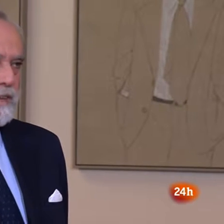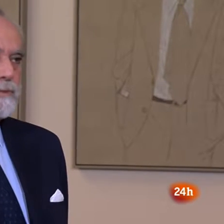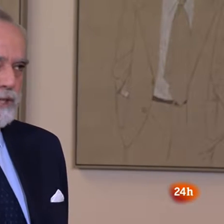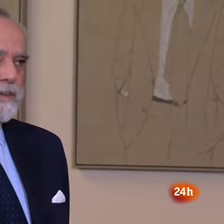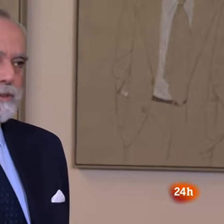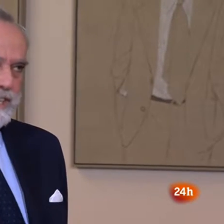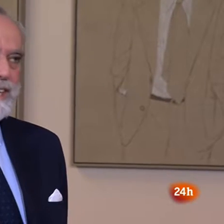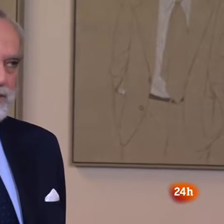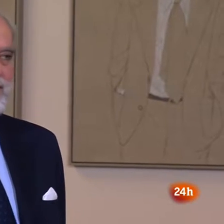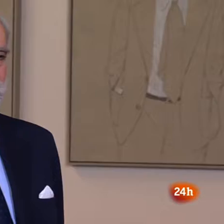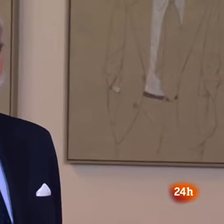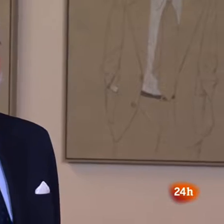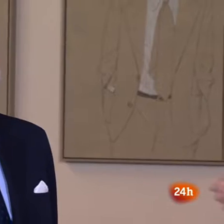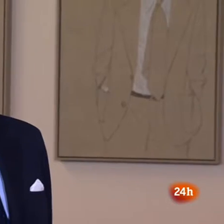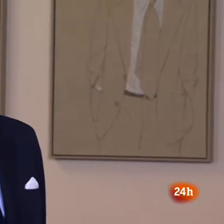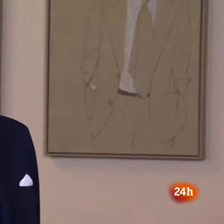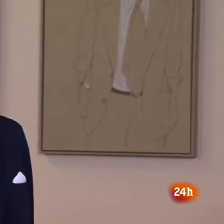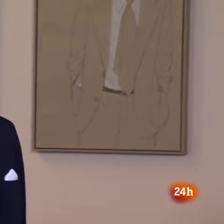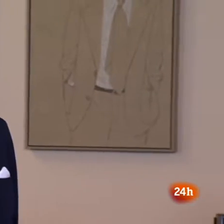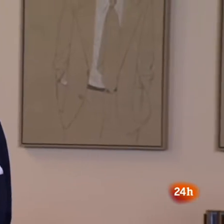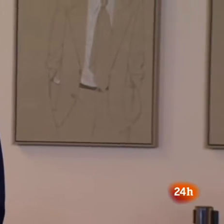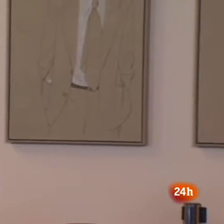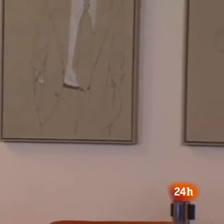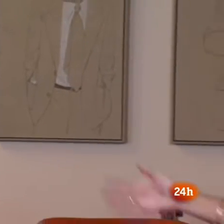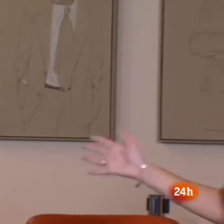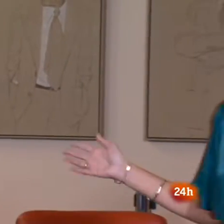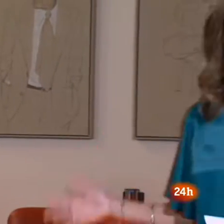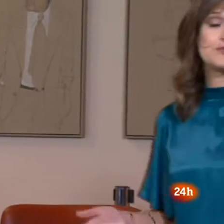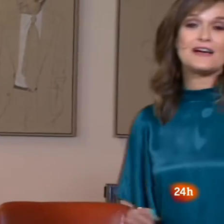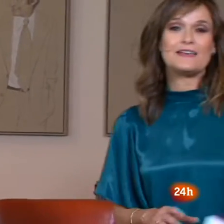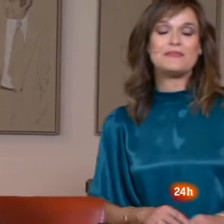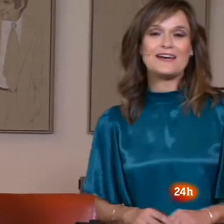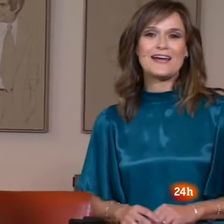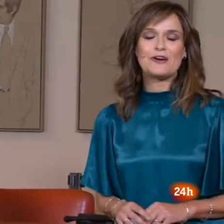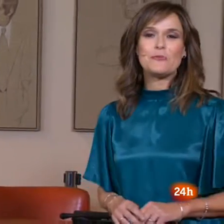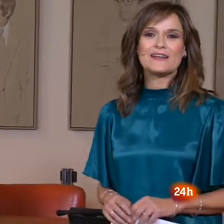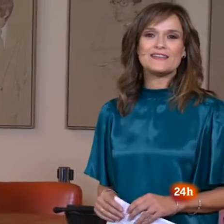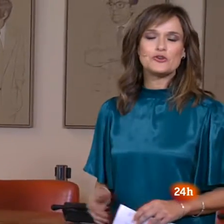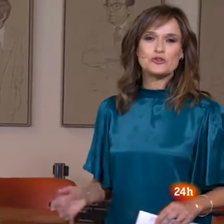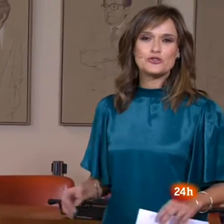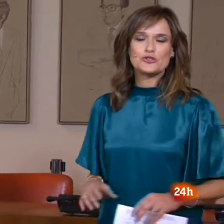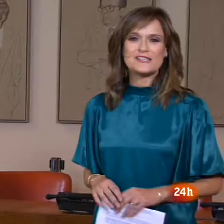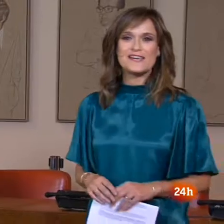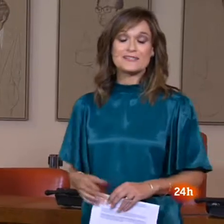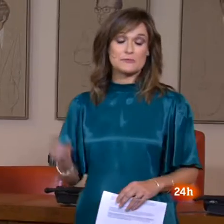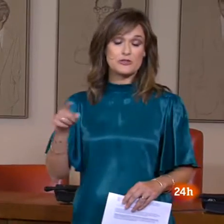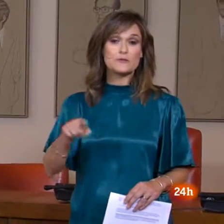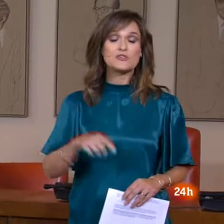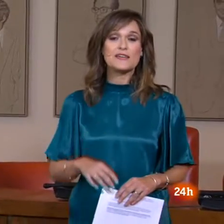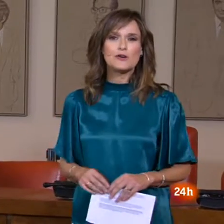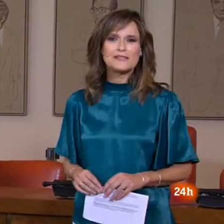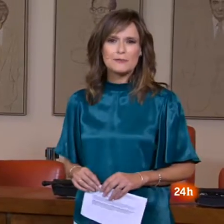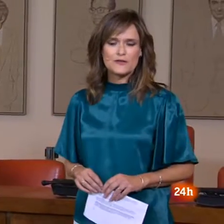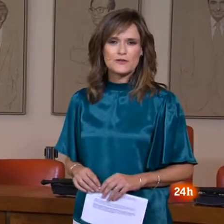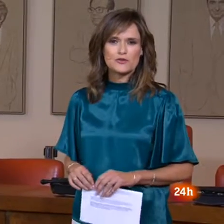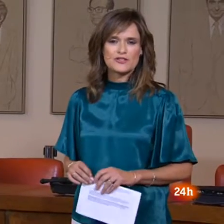dejó de haber mucho trabajo, ciertamente. Pues como son muchas las cosas que nos tienen que contar, le vamos a invitar a compartir con nosotros esta retransmisión. Nos vamos a